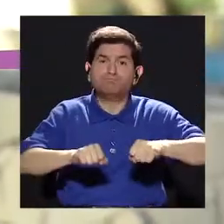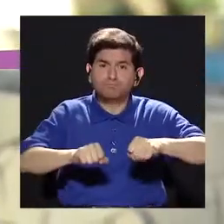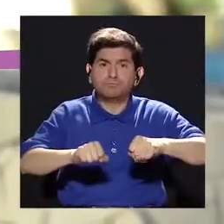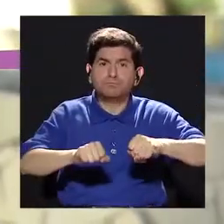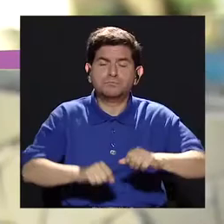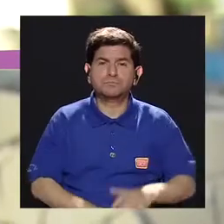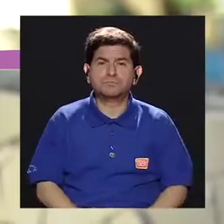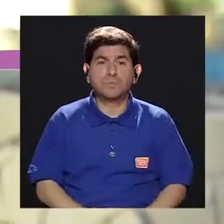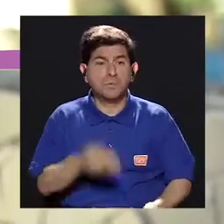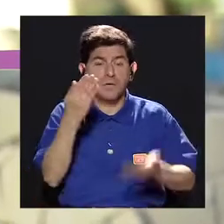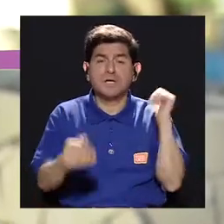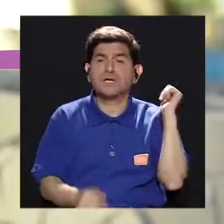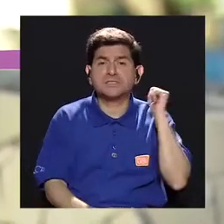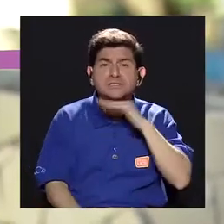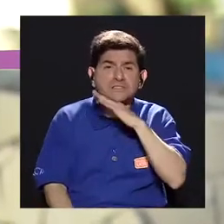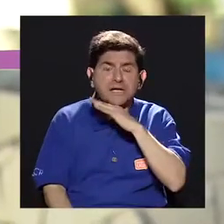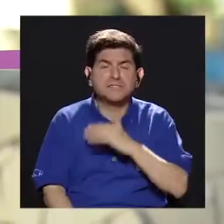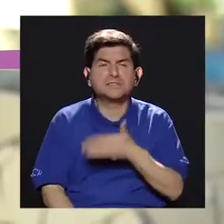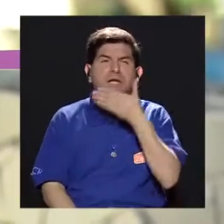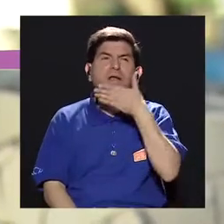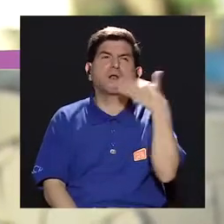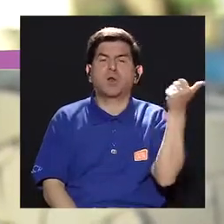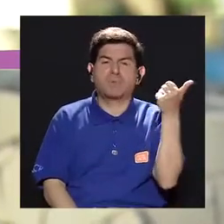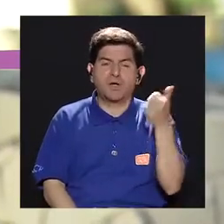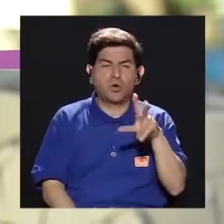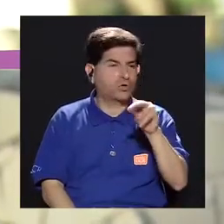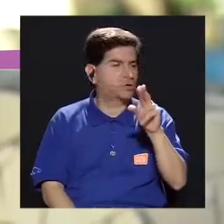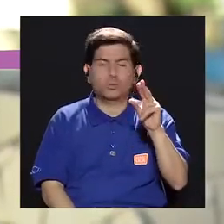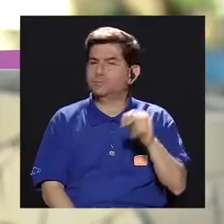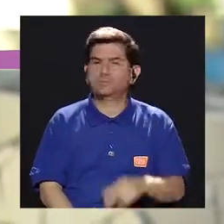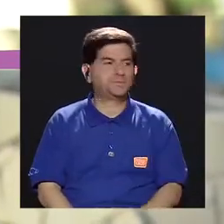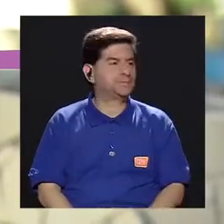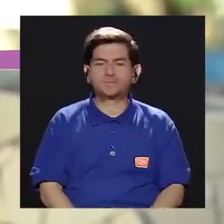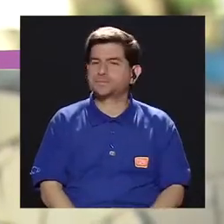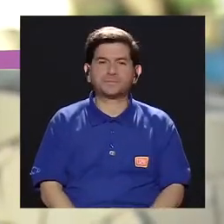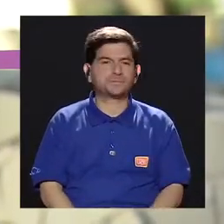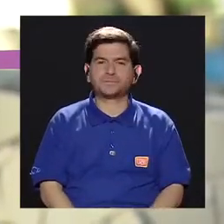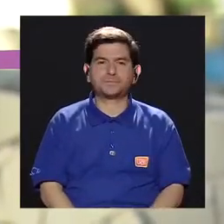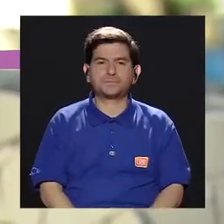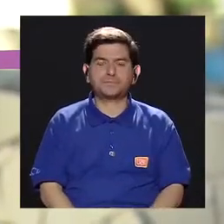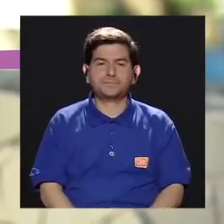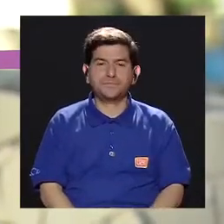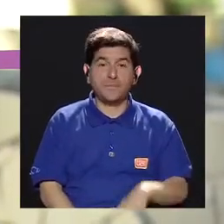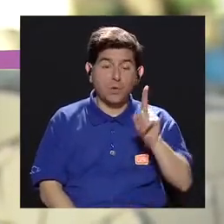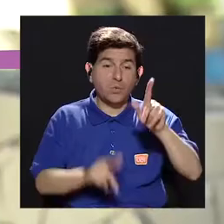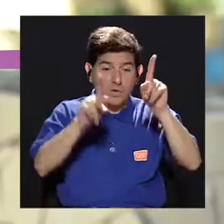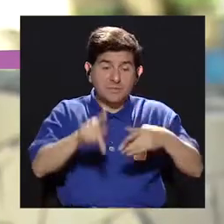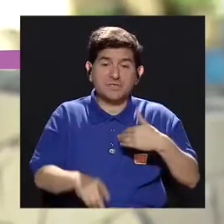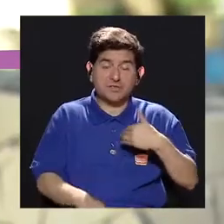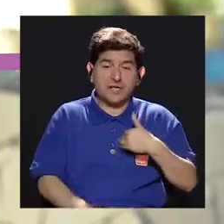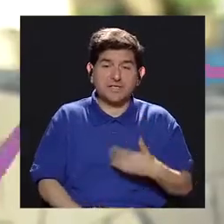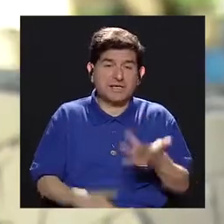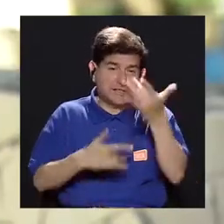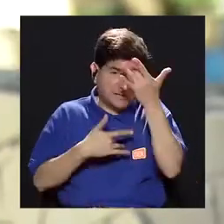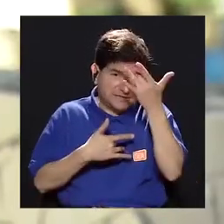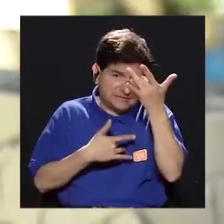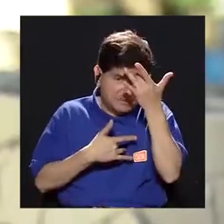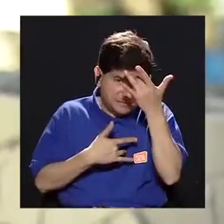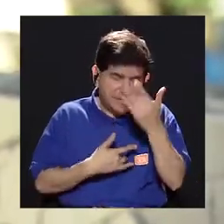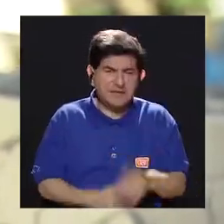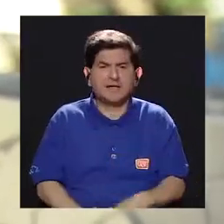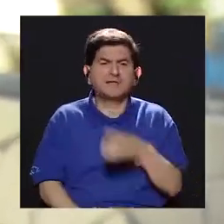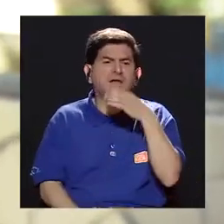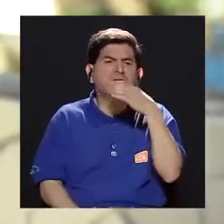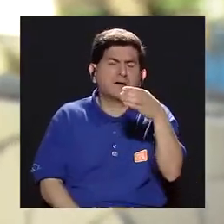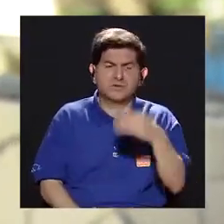calzado y pueden contaminarse. Entonces, lo ideal sería no hacerlo. Cuando una persona tuvo alguna patología de estas,